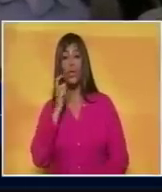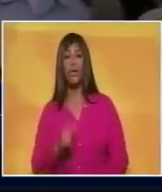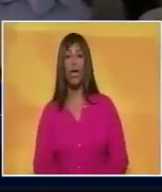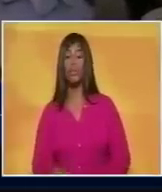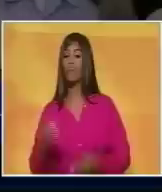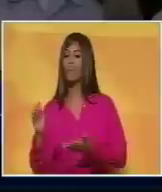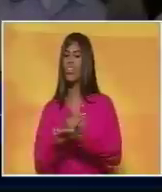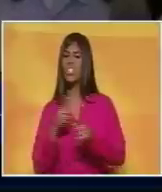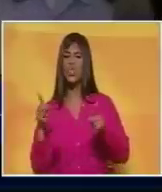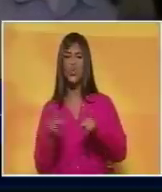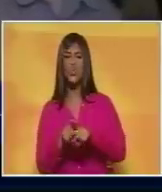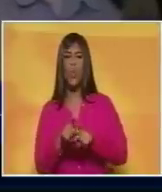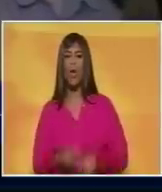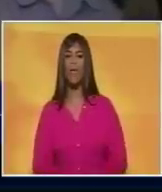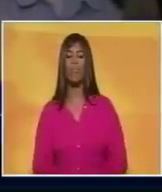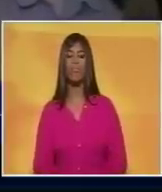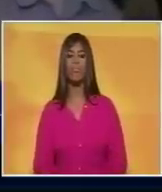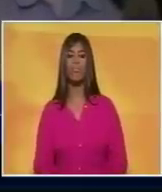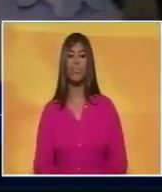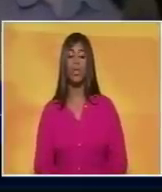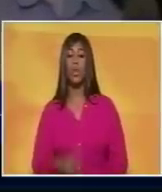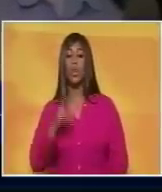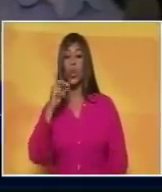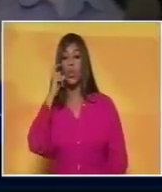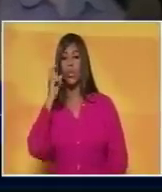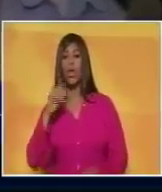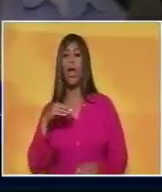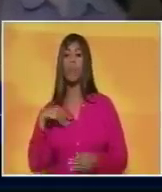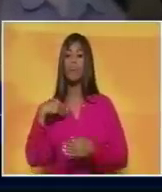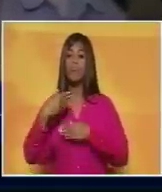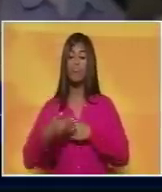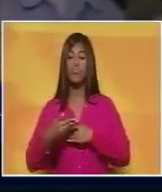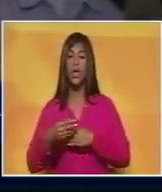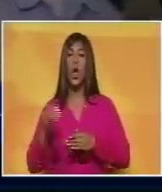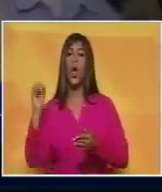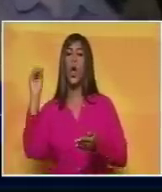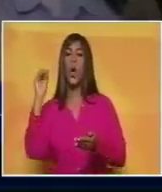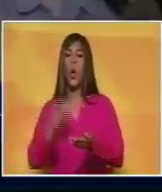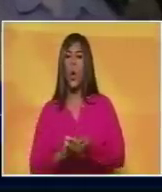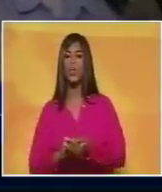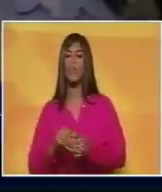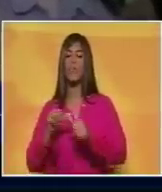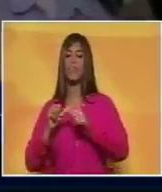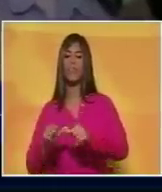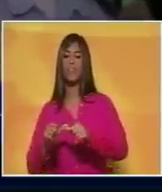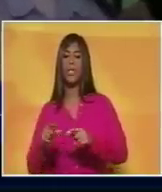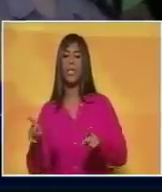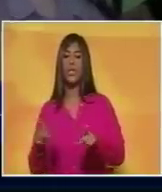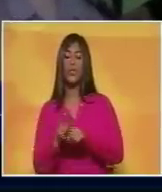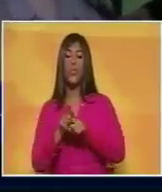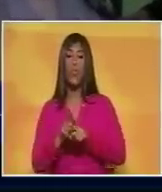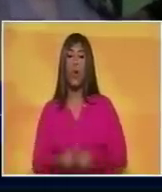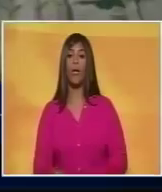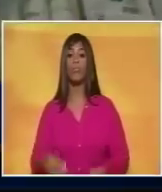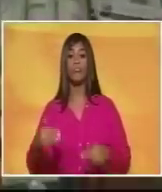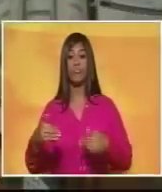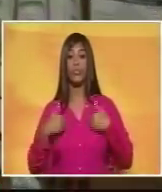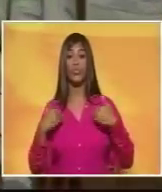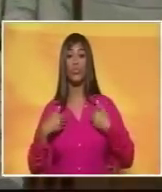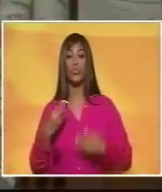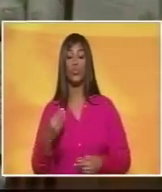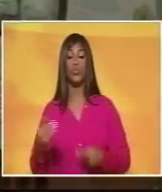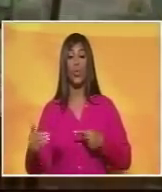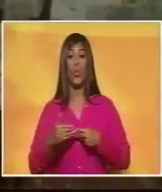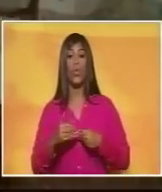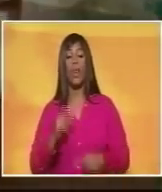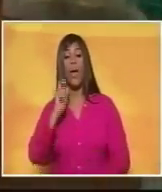un decomiso igual. Y ya 2 días después, cortando esa cadena de eventos que nos afectan. Las féminas